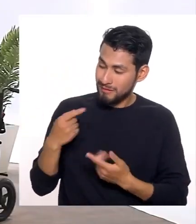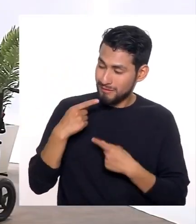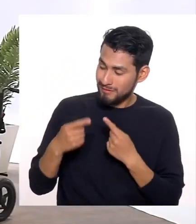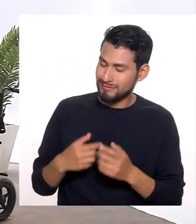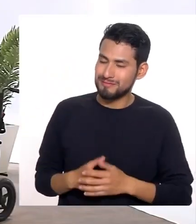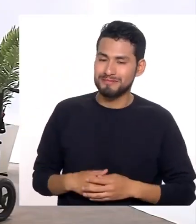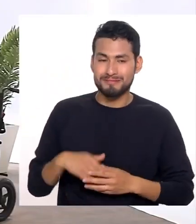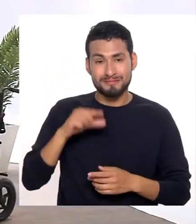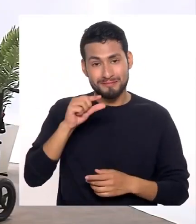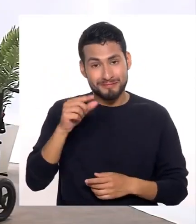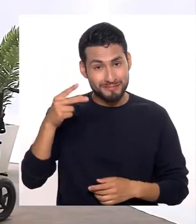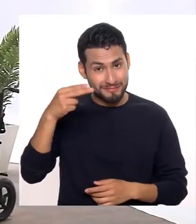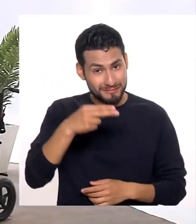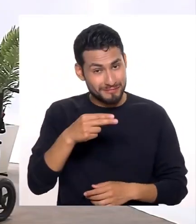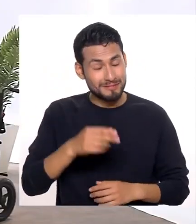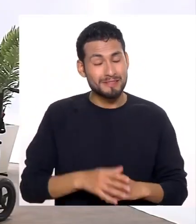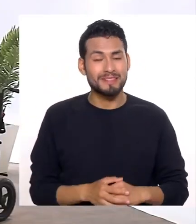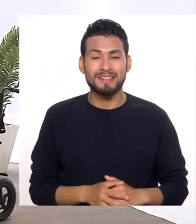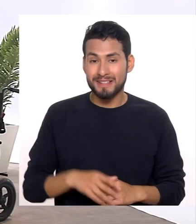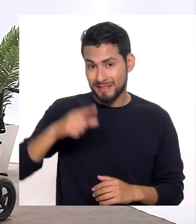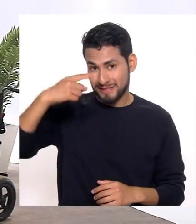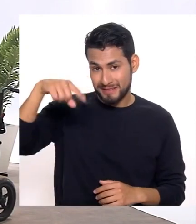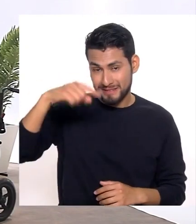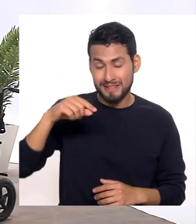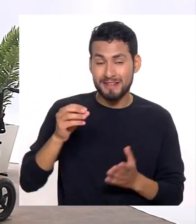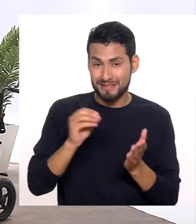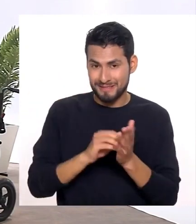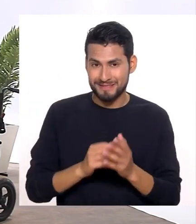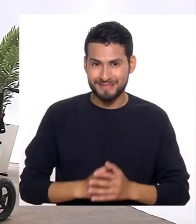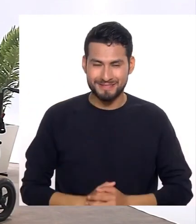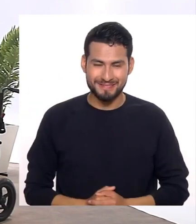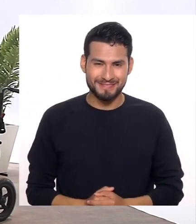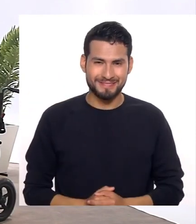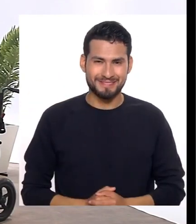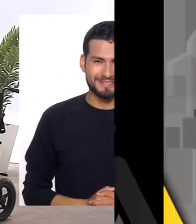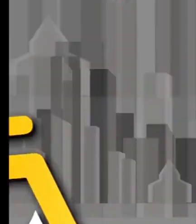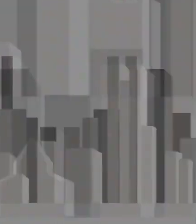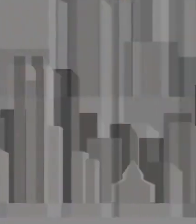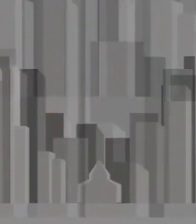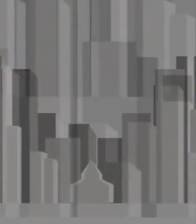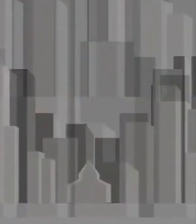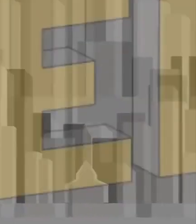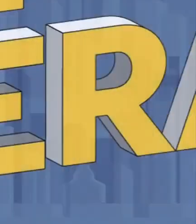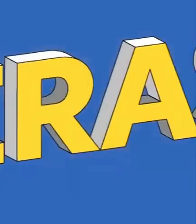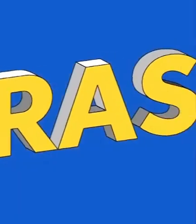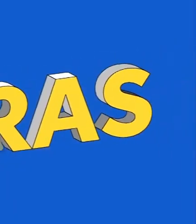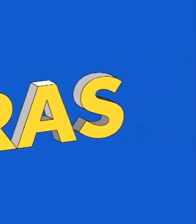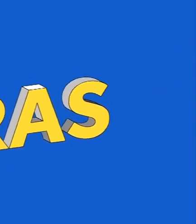hoy. Nosotros vamos a una pequeña pausa, amigos, y regresamos con más.